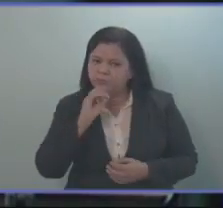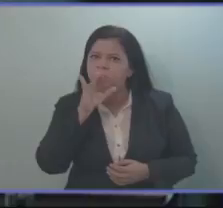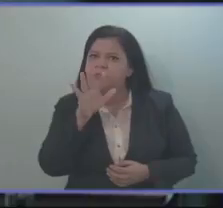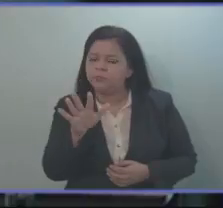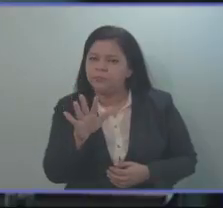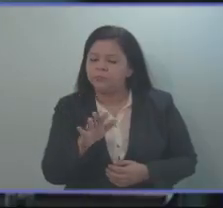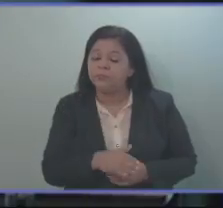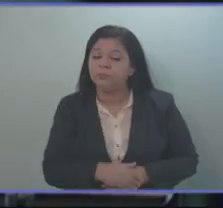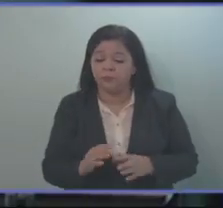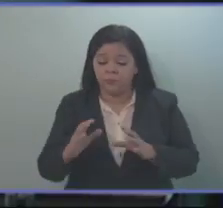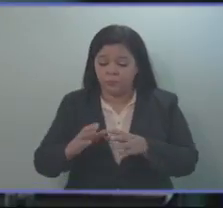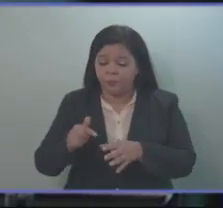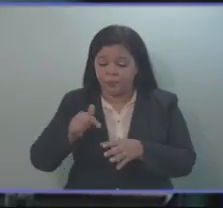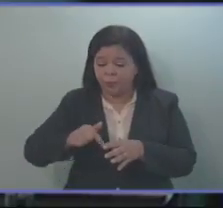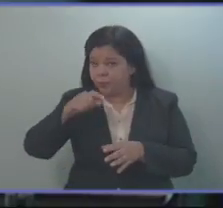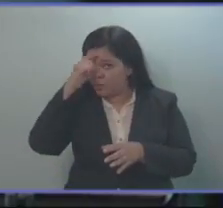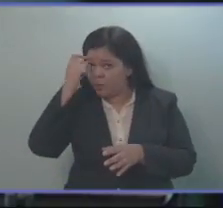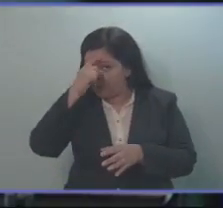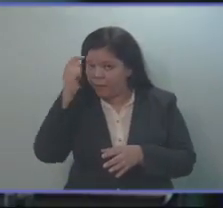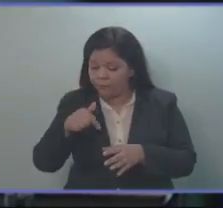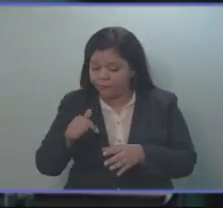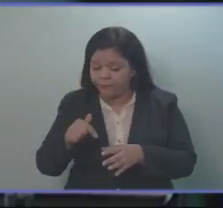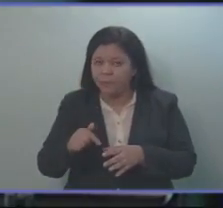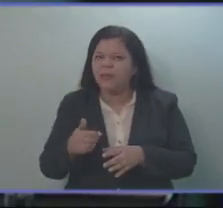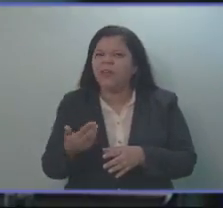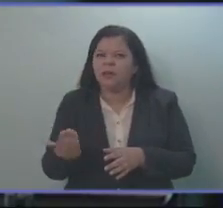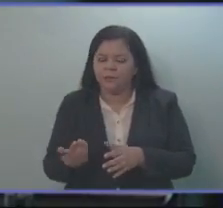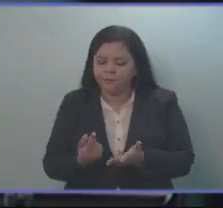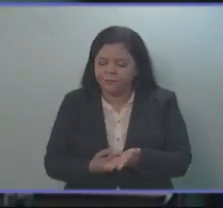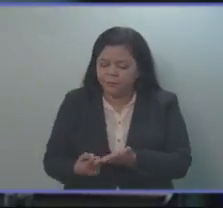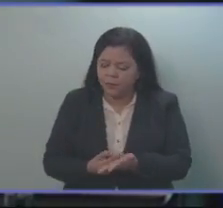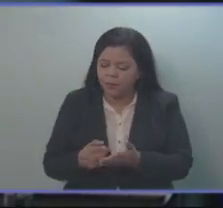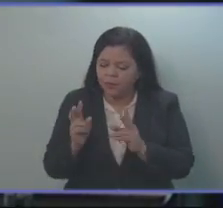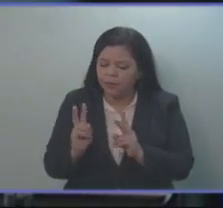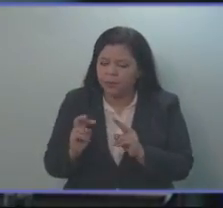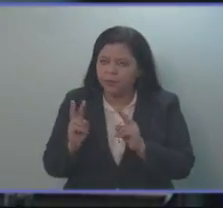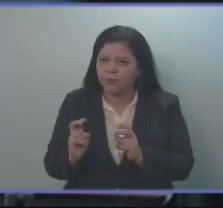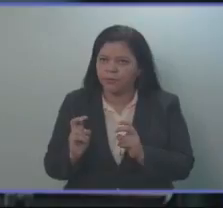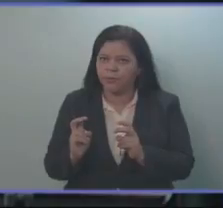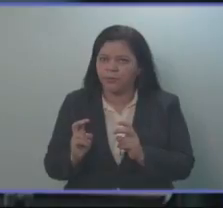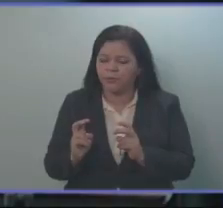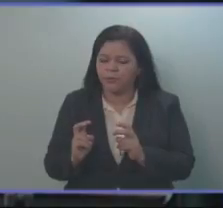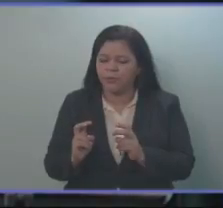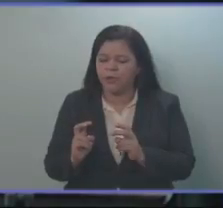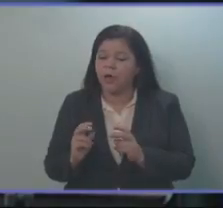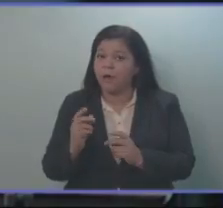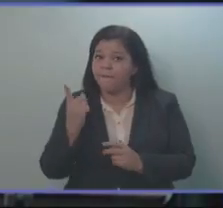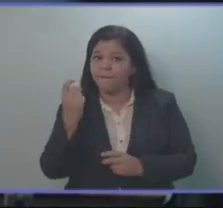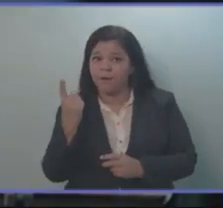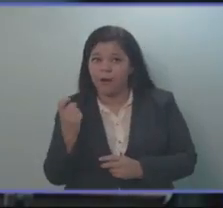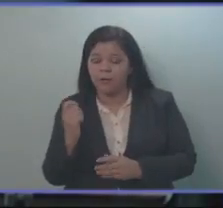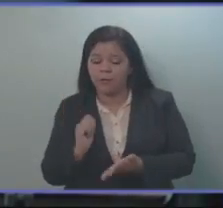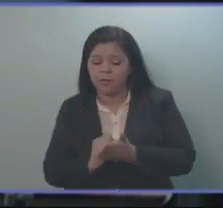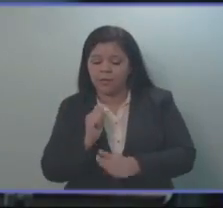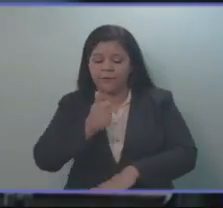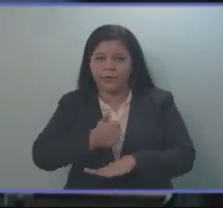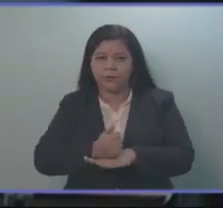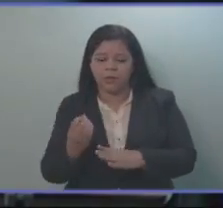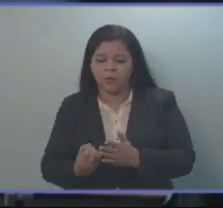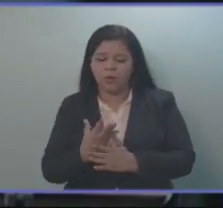que en la Comisión de Trabajo y Previsión Social se está viendo el tema de que no se ha conformado el